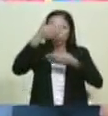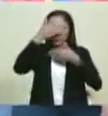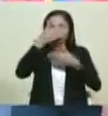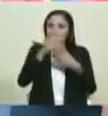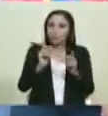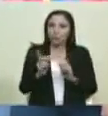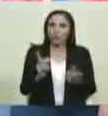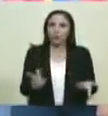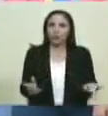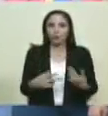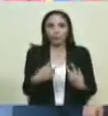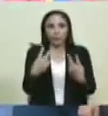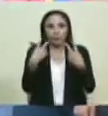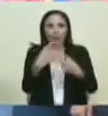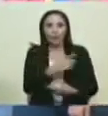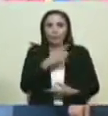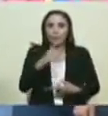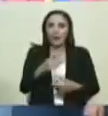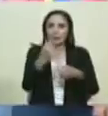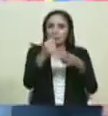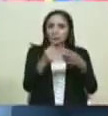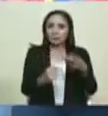no ver lo que está mal